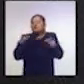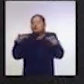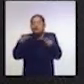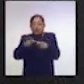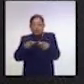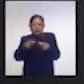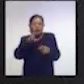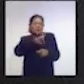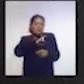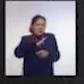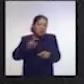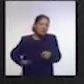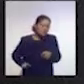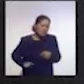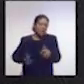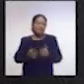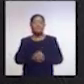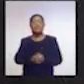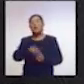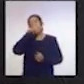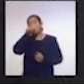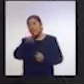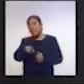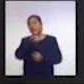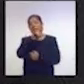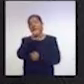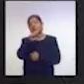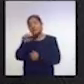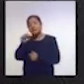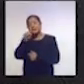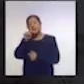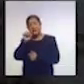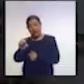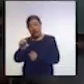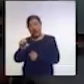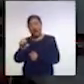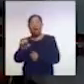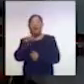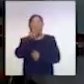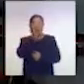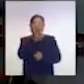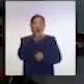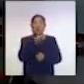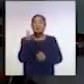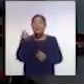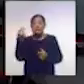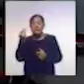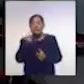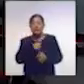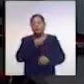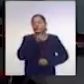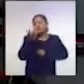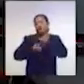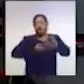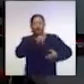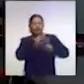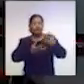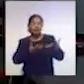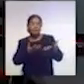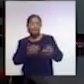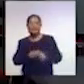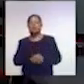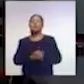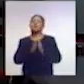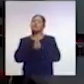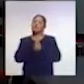estado y además también del ISSSTE. Bien, bueno, pues sí, la verdad, sin duda, es un llamado para todas las personas que tengan